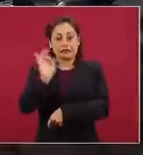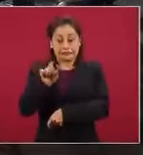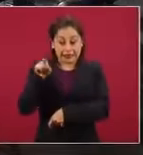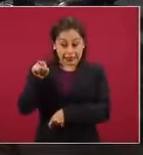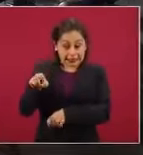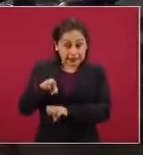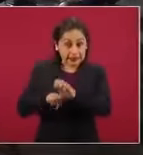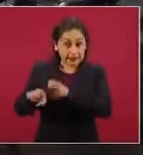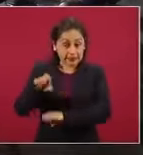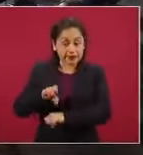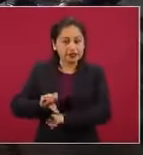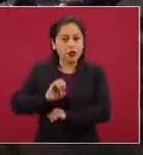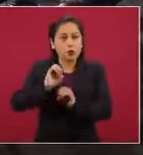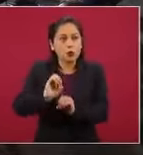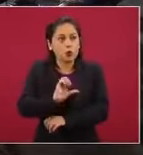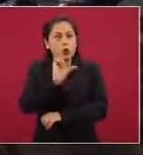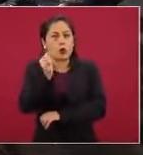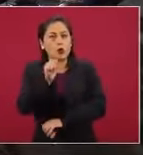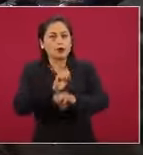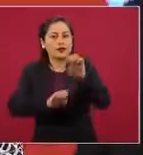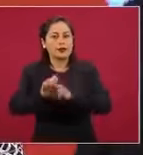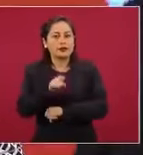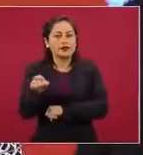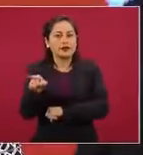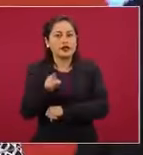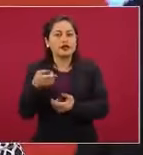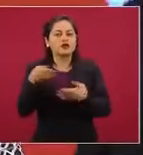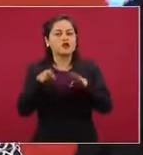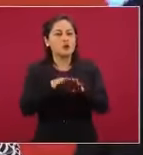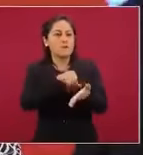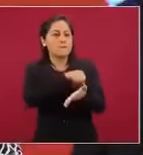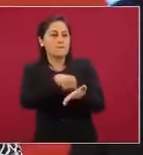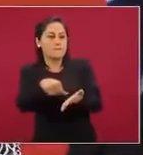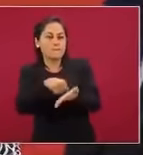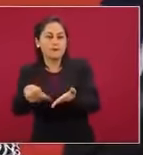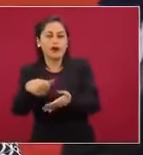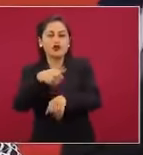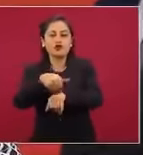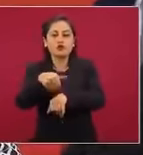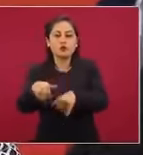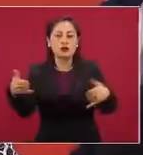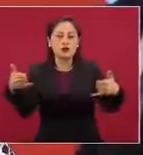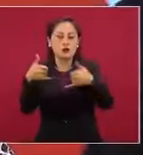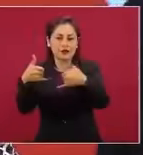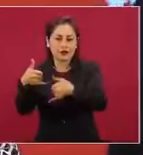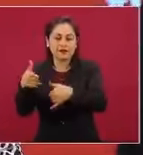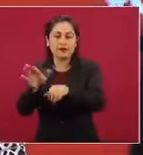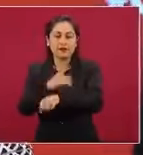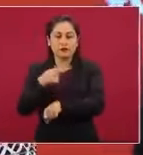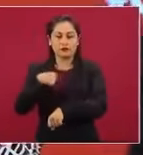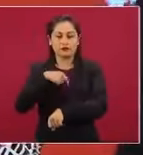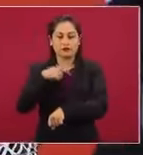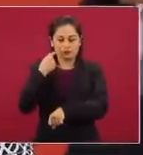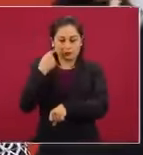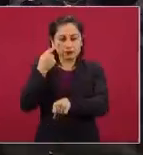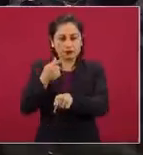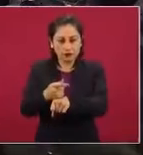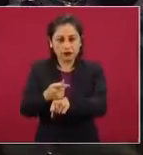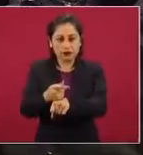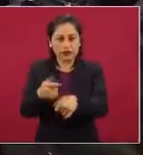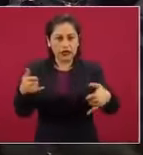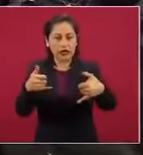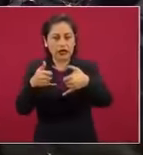porque han estado bloqueando los números de teléfono. Porque tenemos identificado un par de conmutadores que son los que